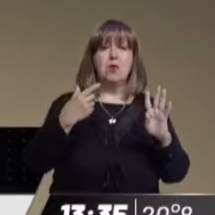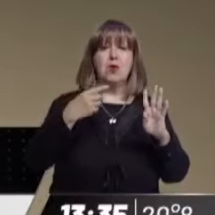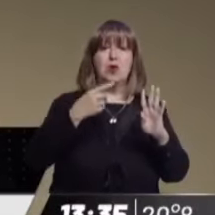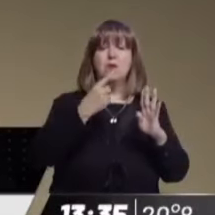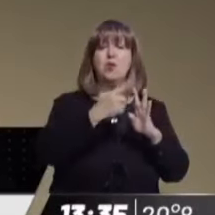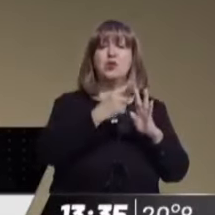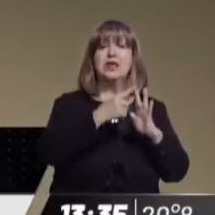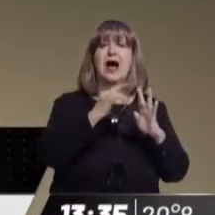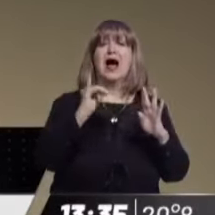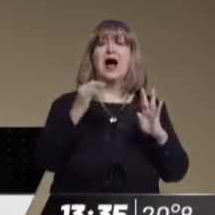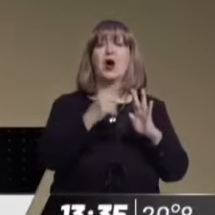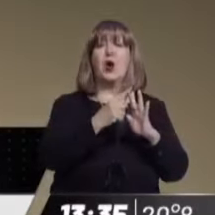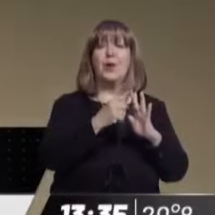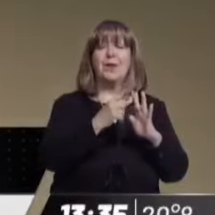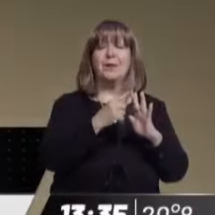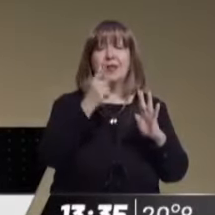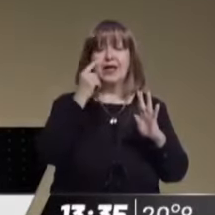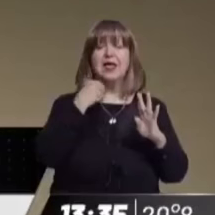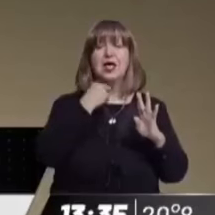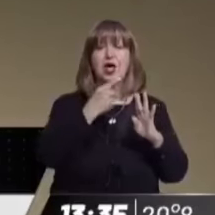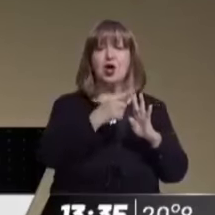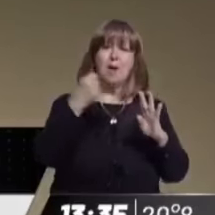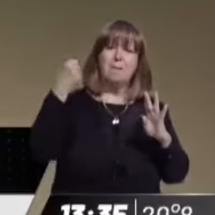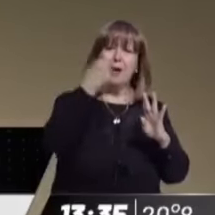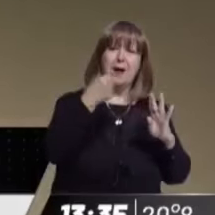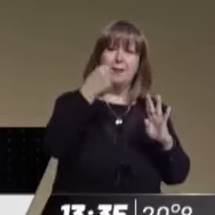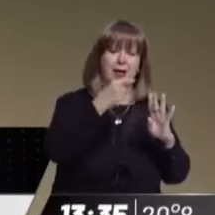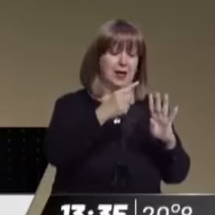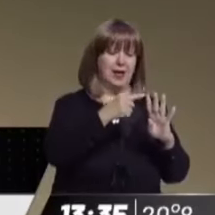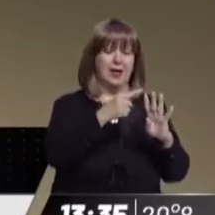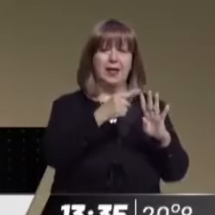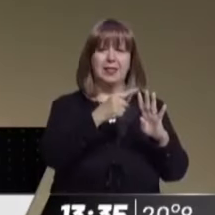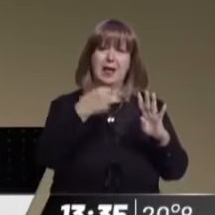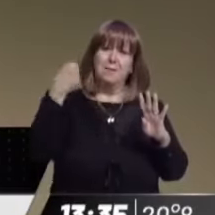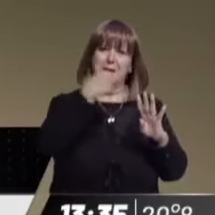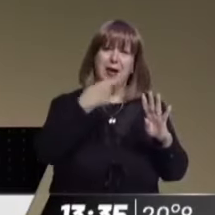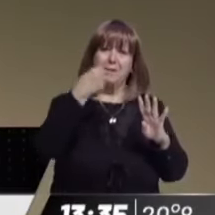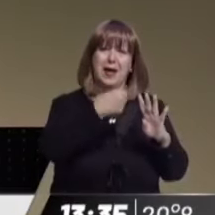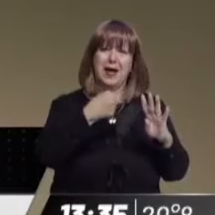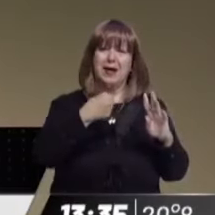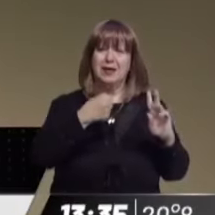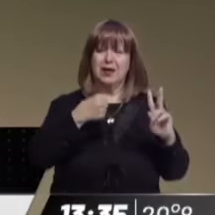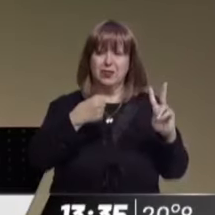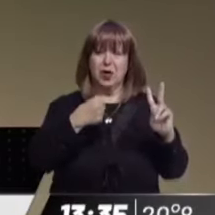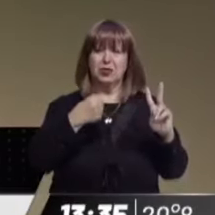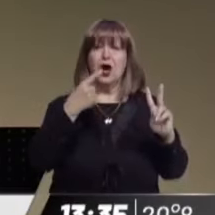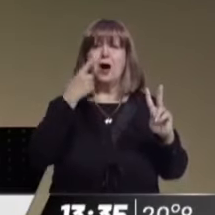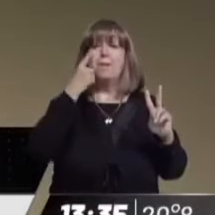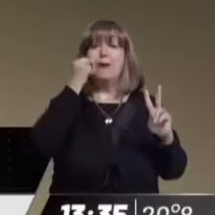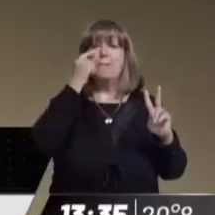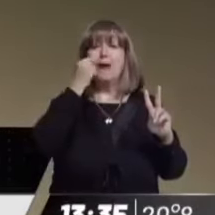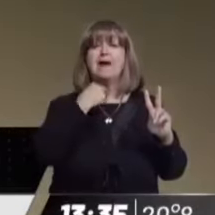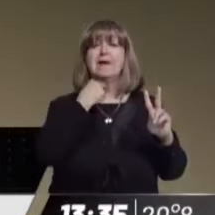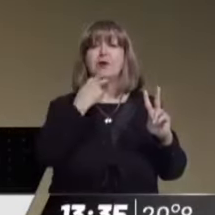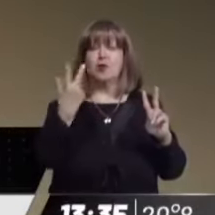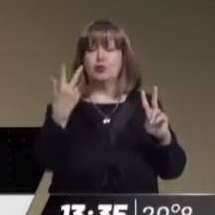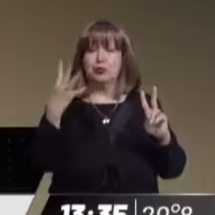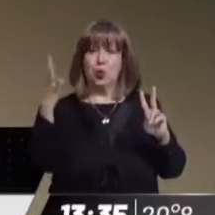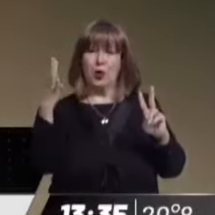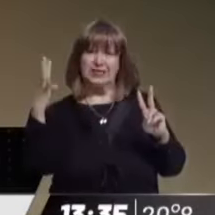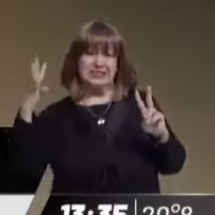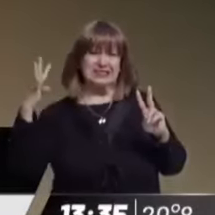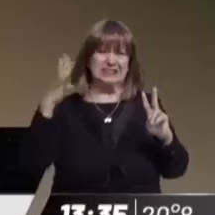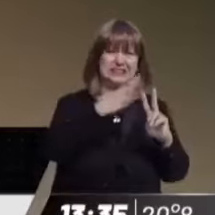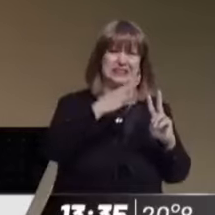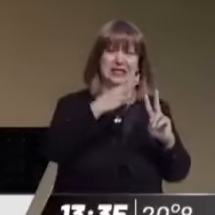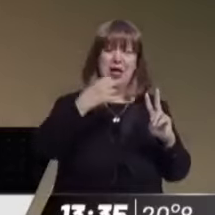al muchacho y a su padre a una golpiza pocas veces vista en asaltos domiciliarios los